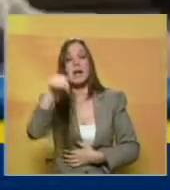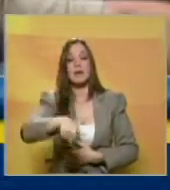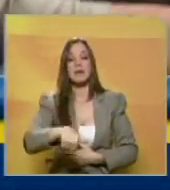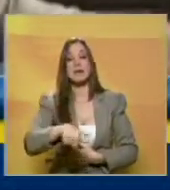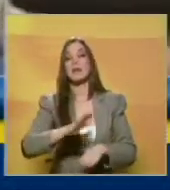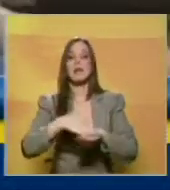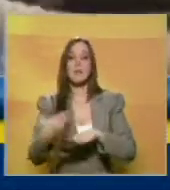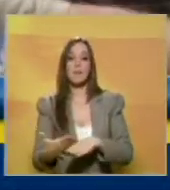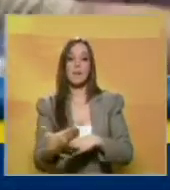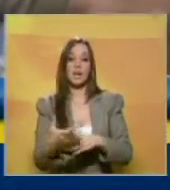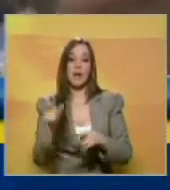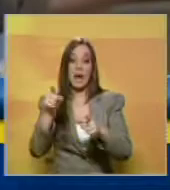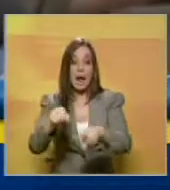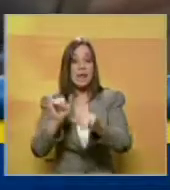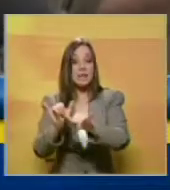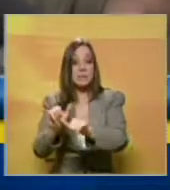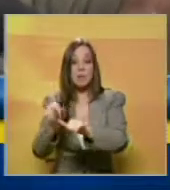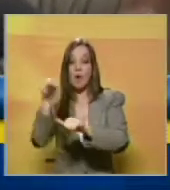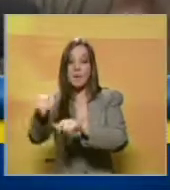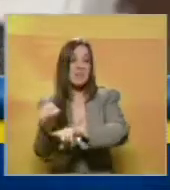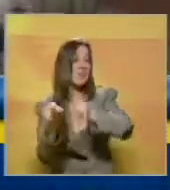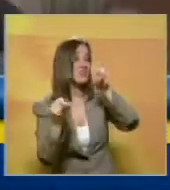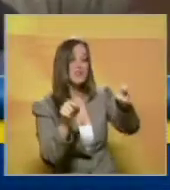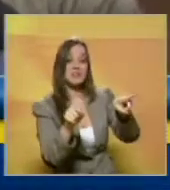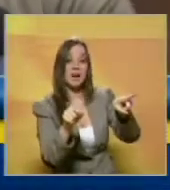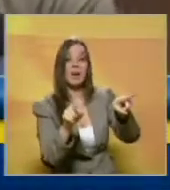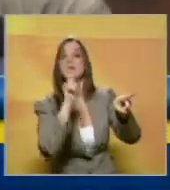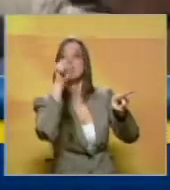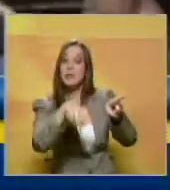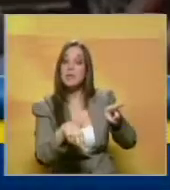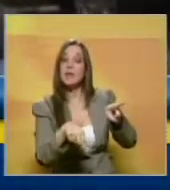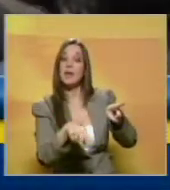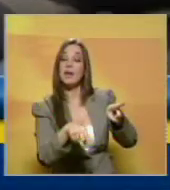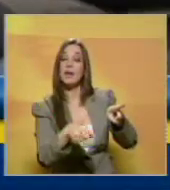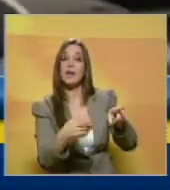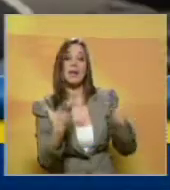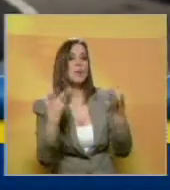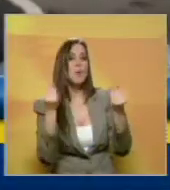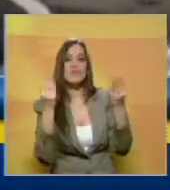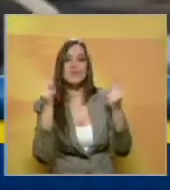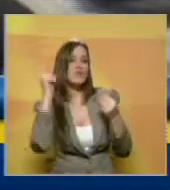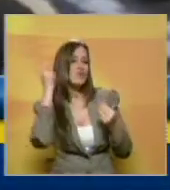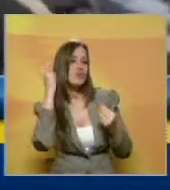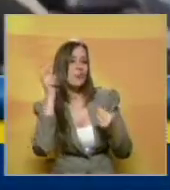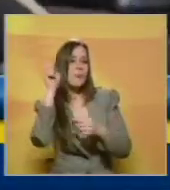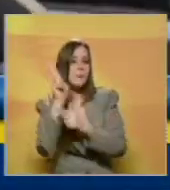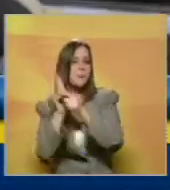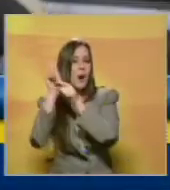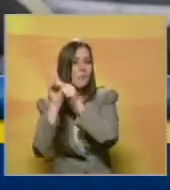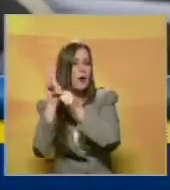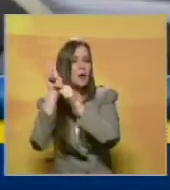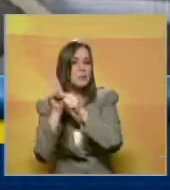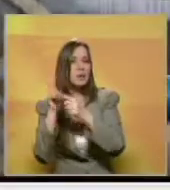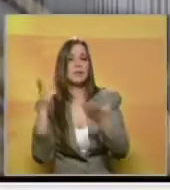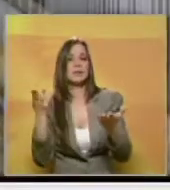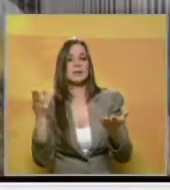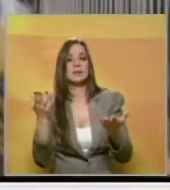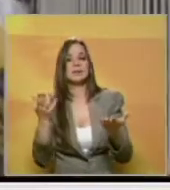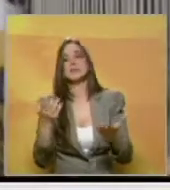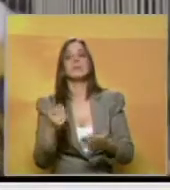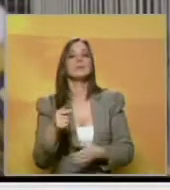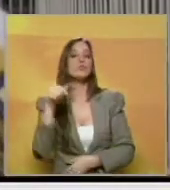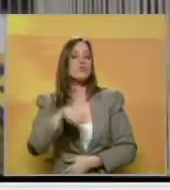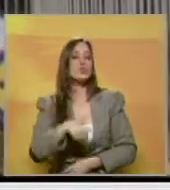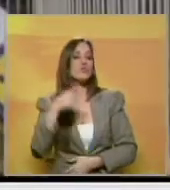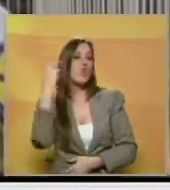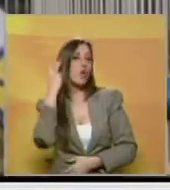porque tiraron aquí y tiraron allá. Bueno, y eso fue tiros por todas partes aquí. Fue horroroso.